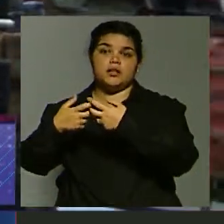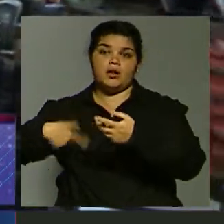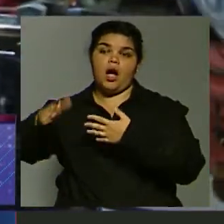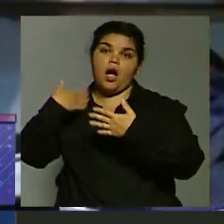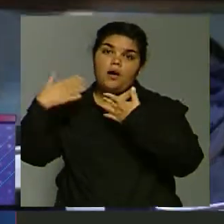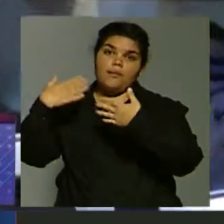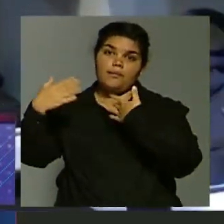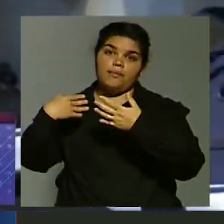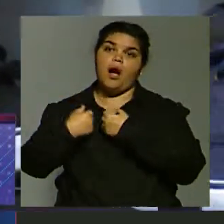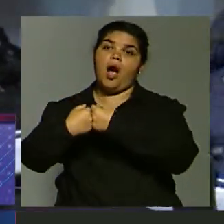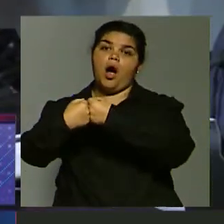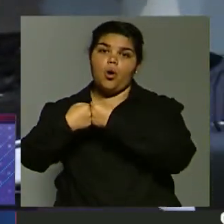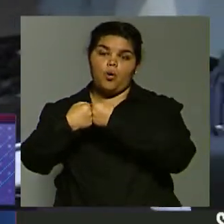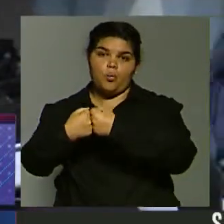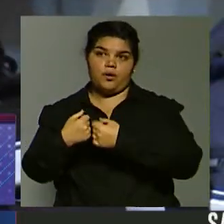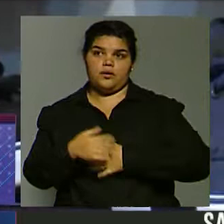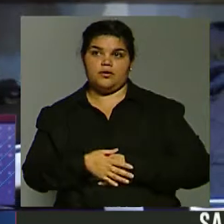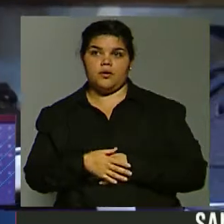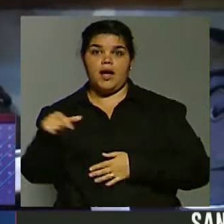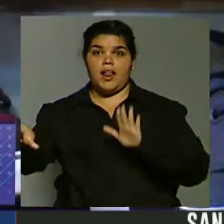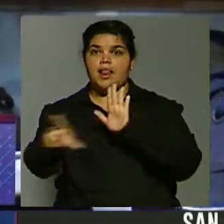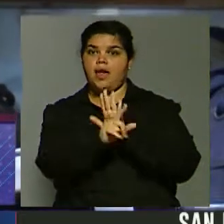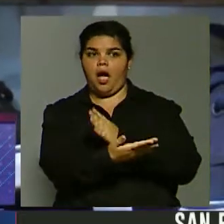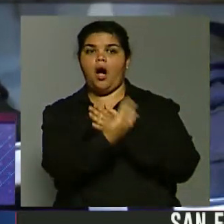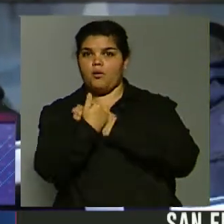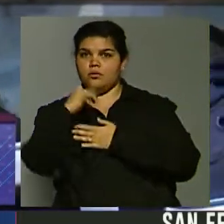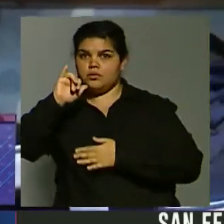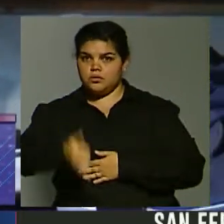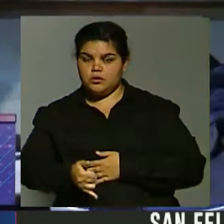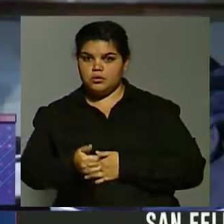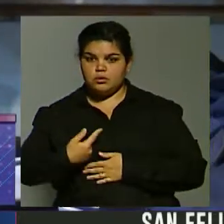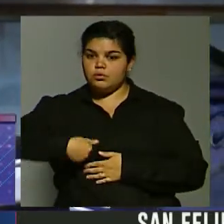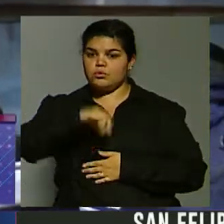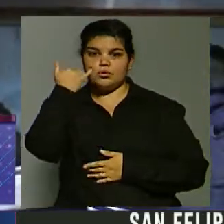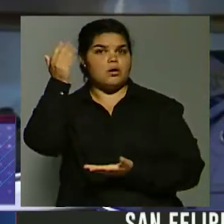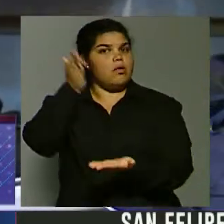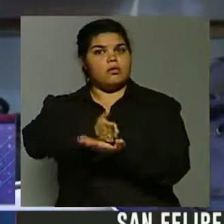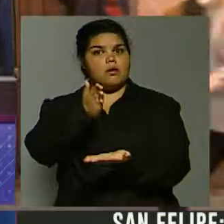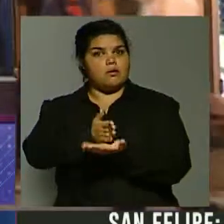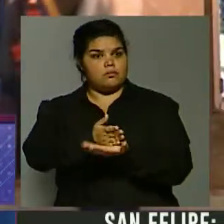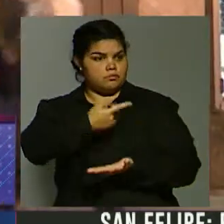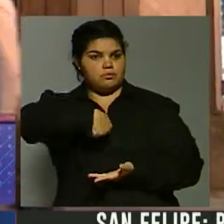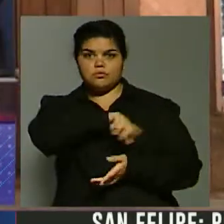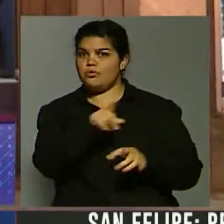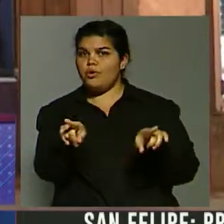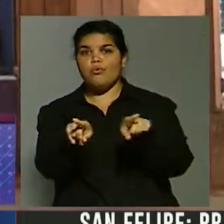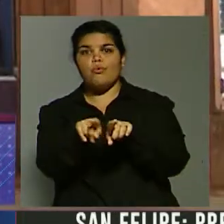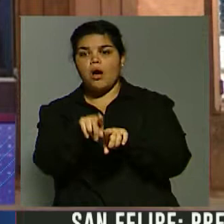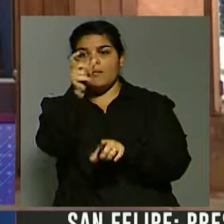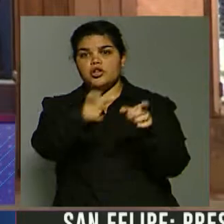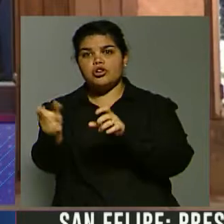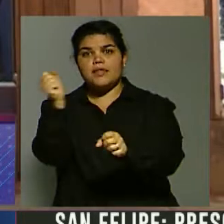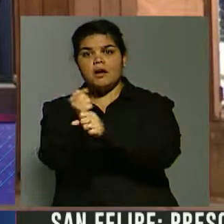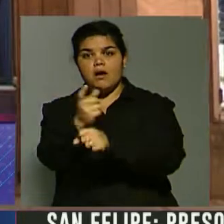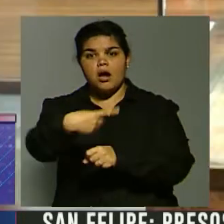diálogo y en un consenso. En esto la ley nos ampara, nosotros tenemos nuestros derechos como también los tienen los trabajadores,